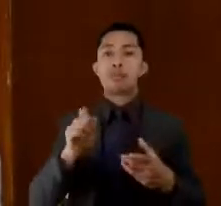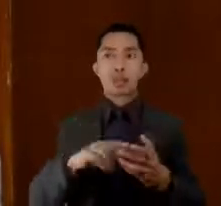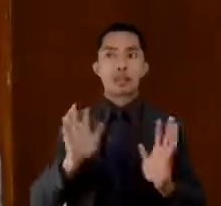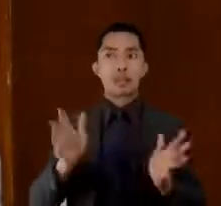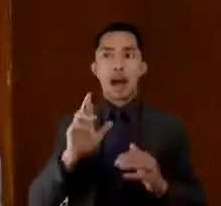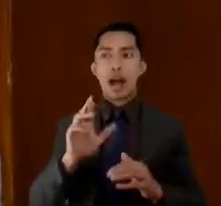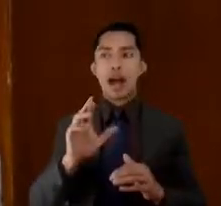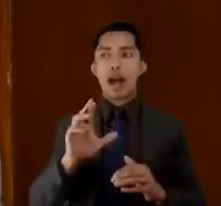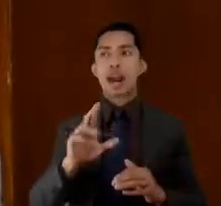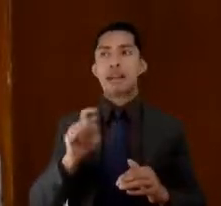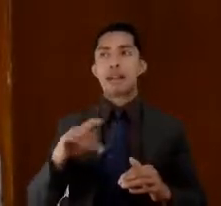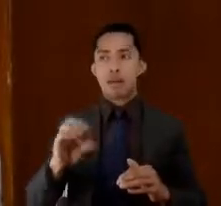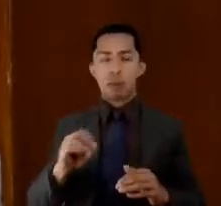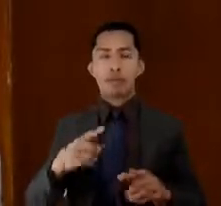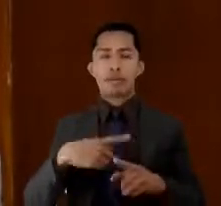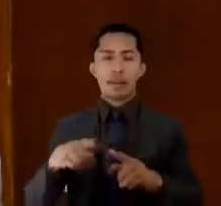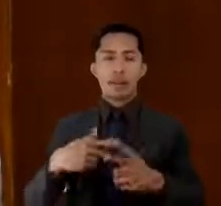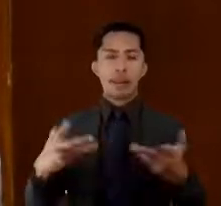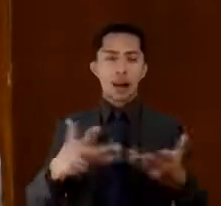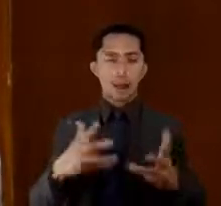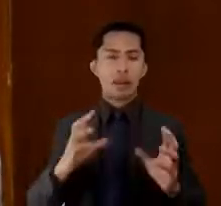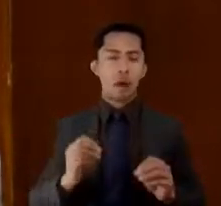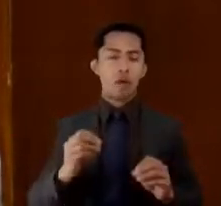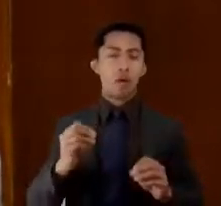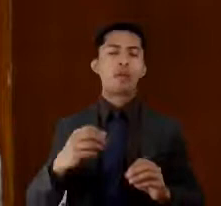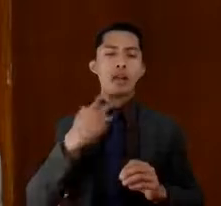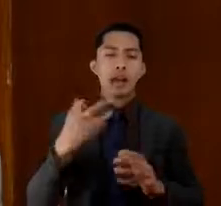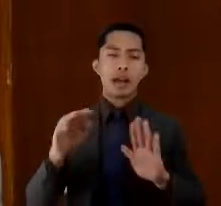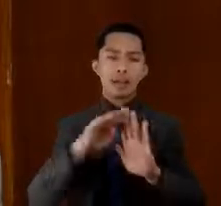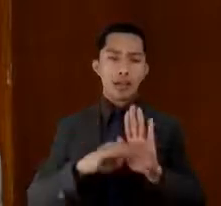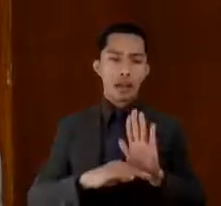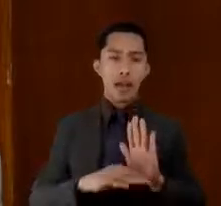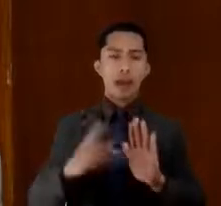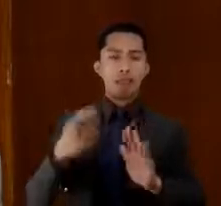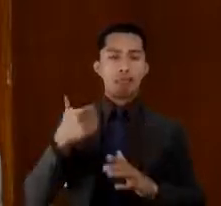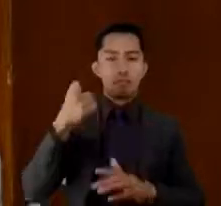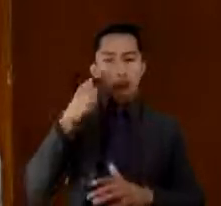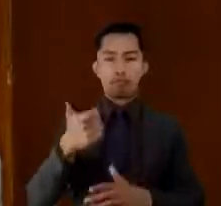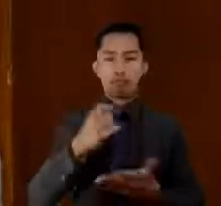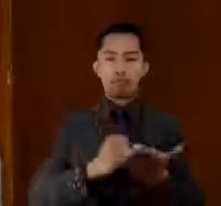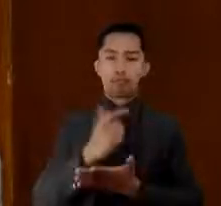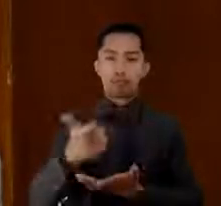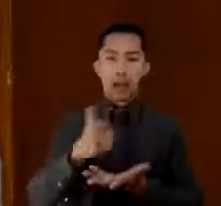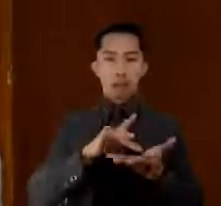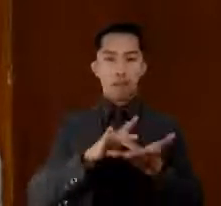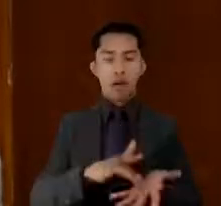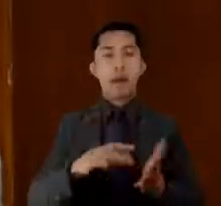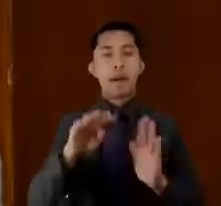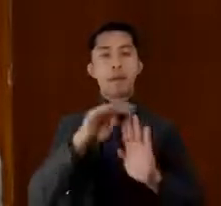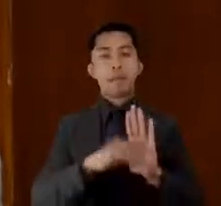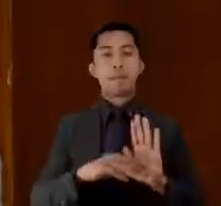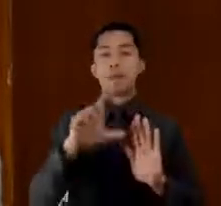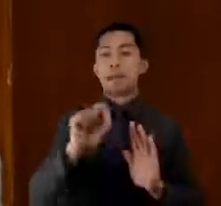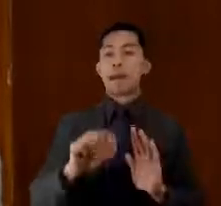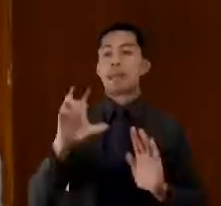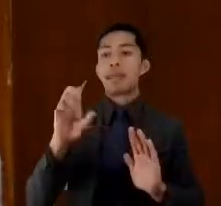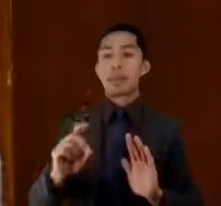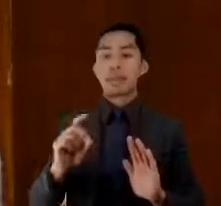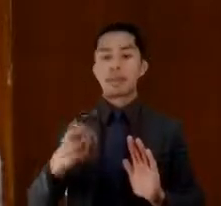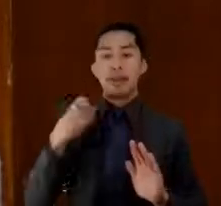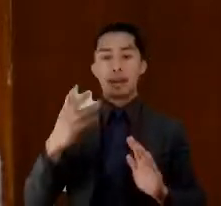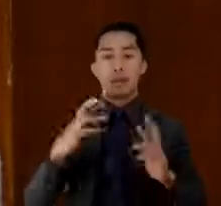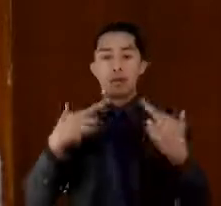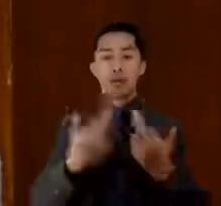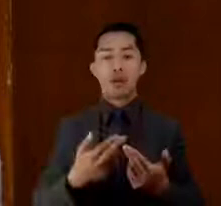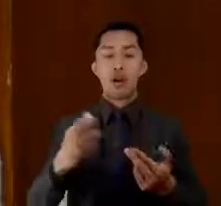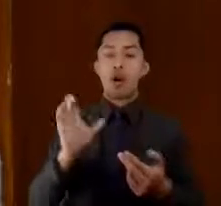regulan diversas actividades o bien adoptan medidas fiscales. Con la adopción de la Agenda 2030 por la Asamblea General de la